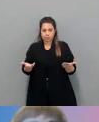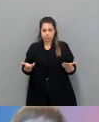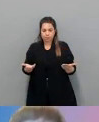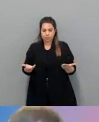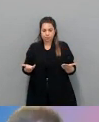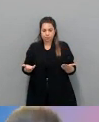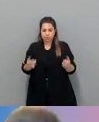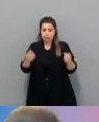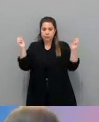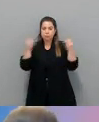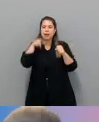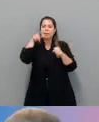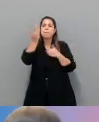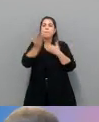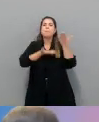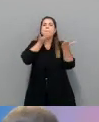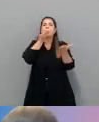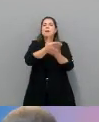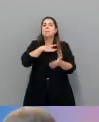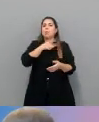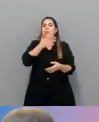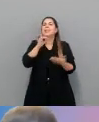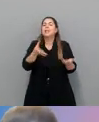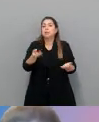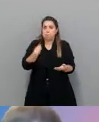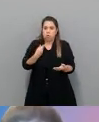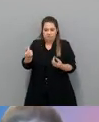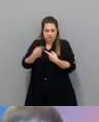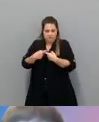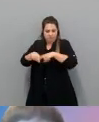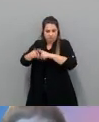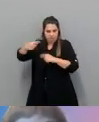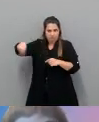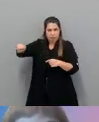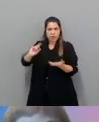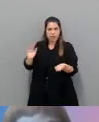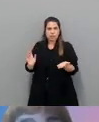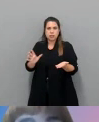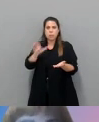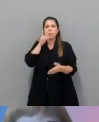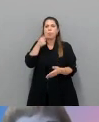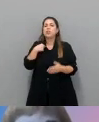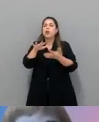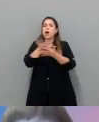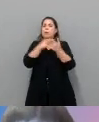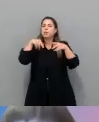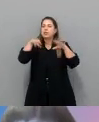¿vale? ¿Quién lo puede pedir? Las familias, ¿vale? Por eso enmarcamos este seminario